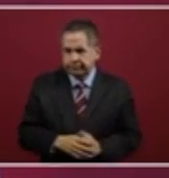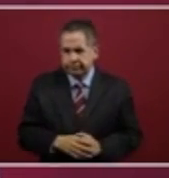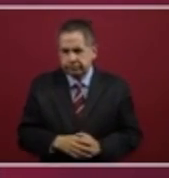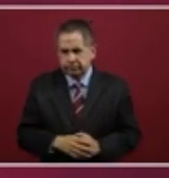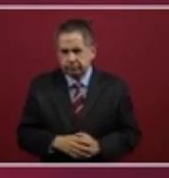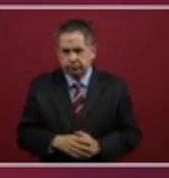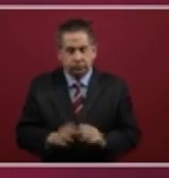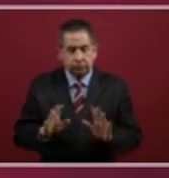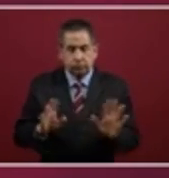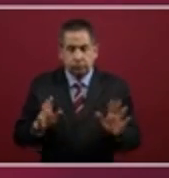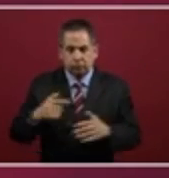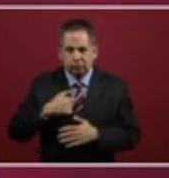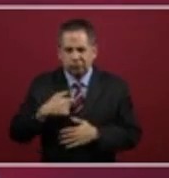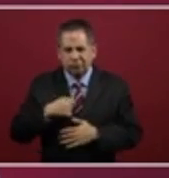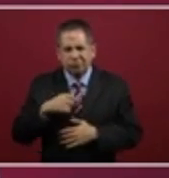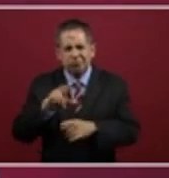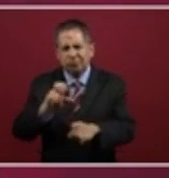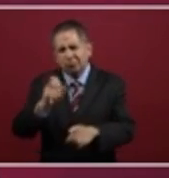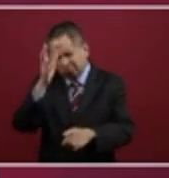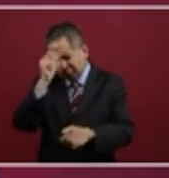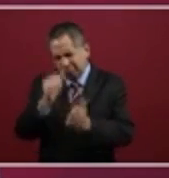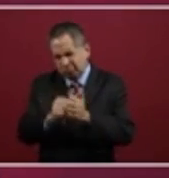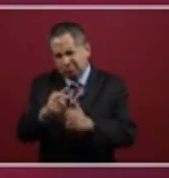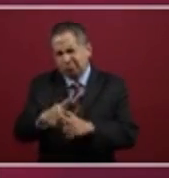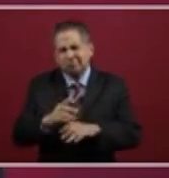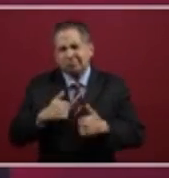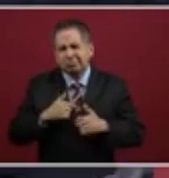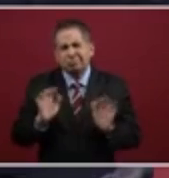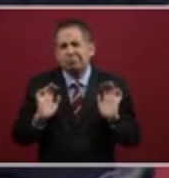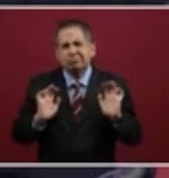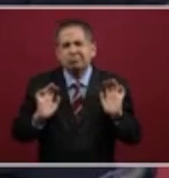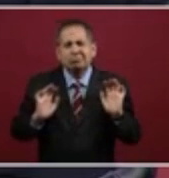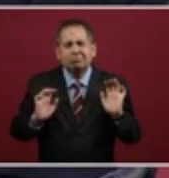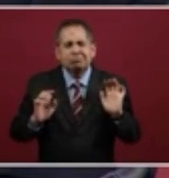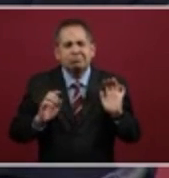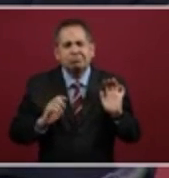Yo estoy en contra de eso. O sea,